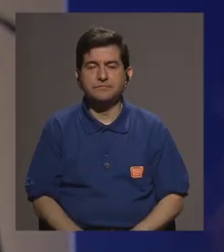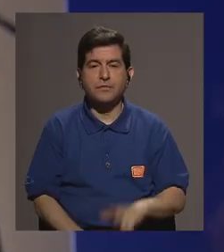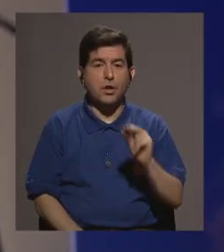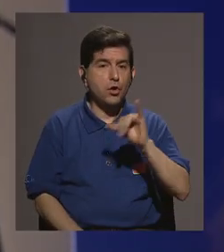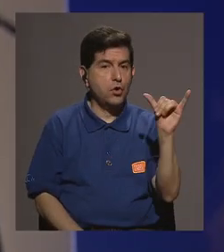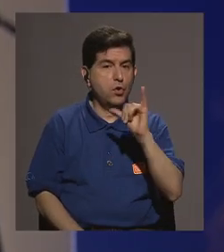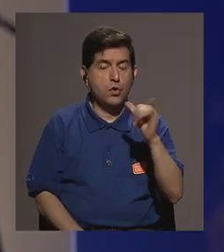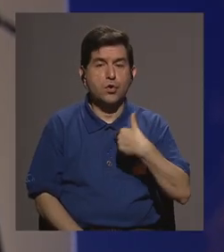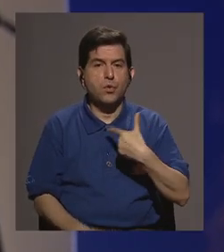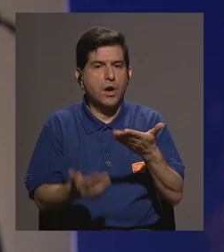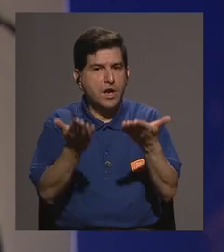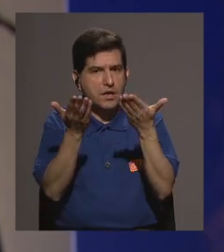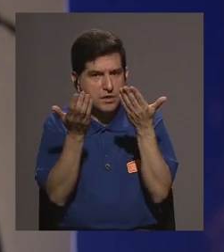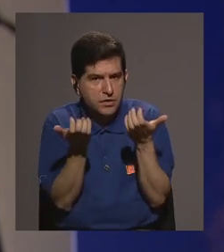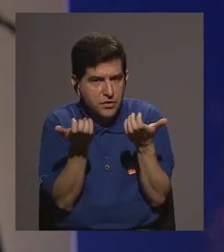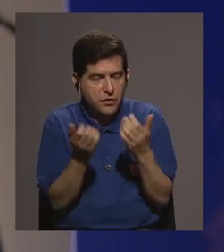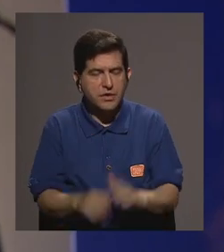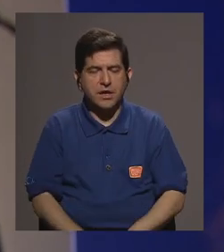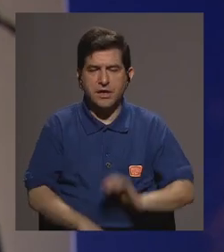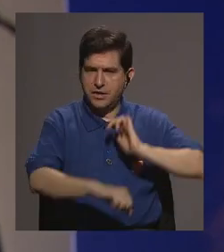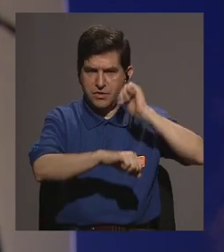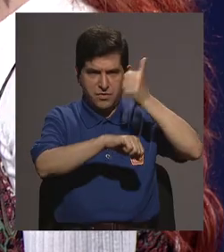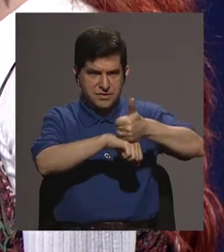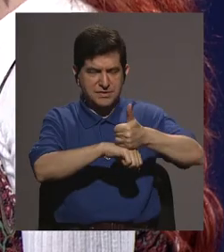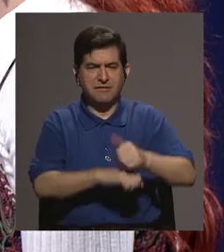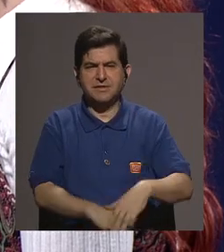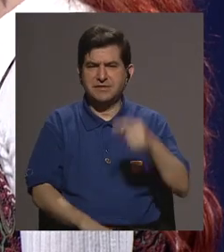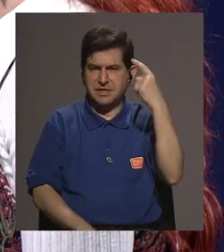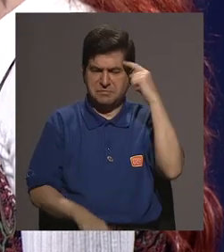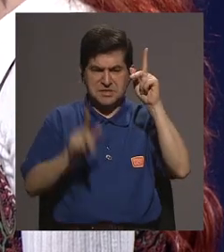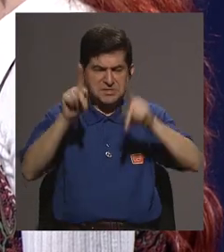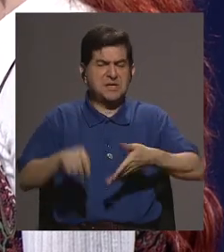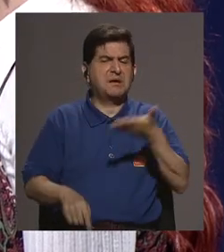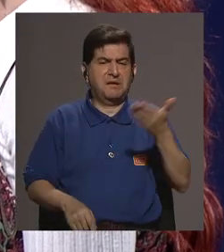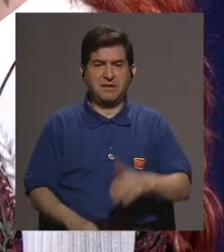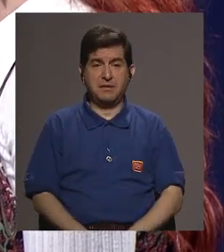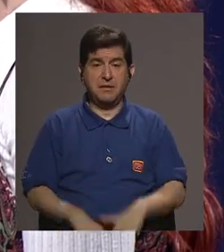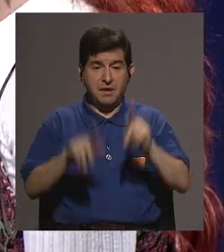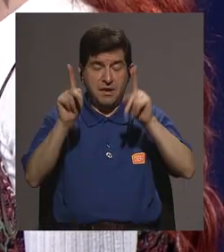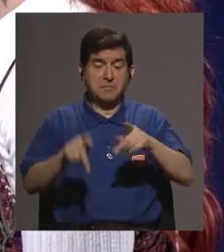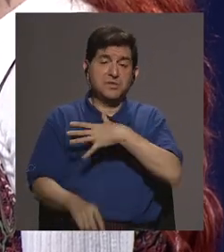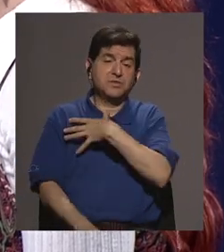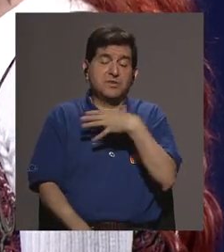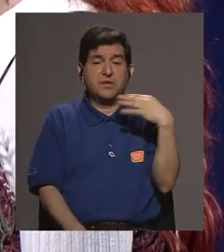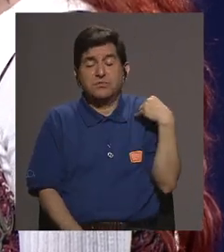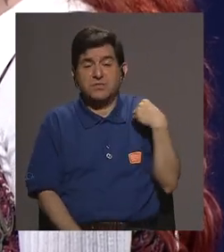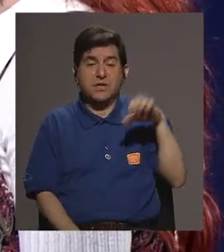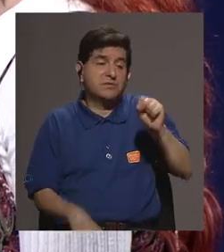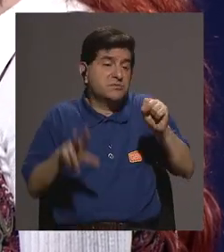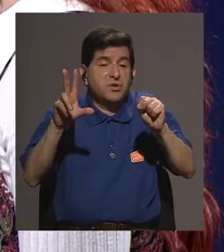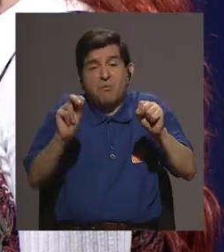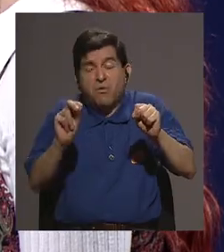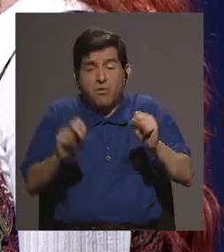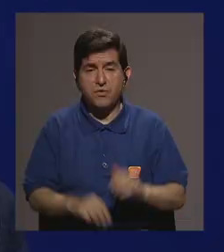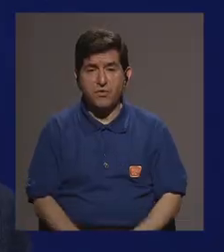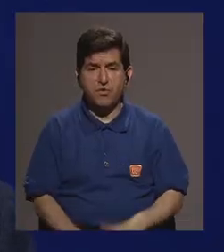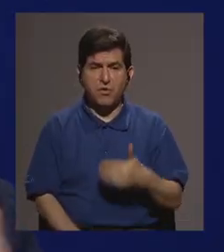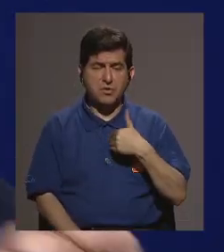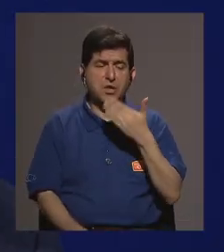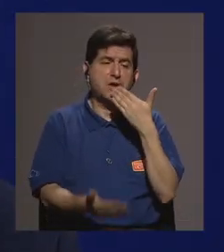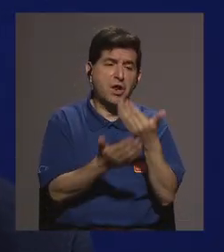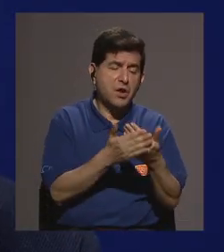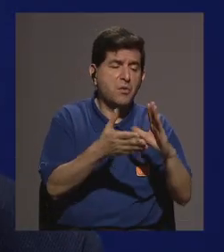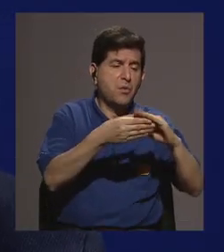no así quiero yo definir que lo que quiera pensar el público el público le gustará no le gustará